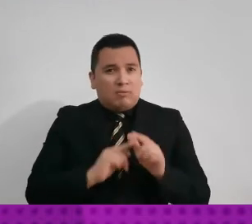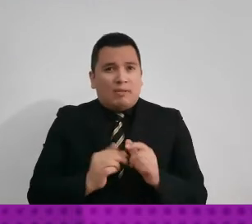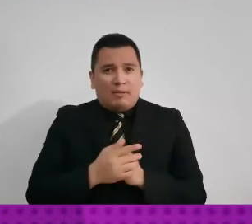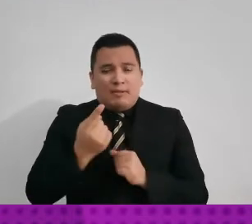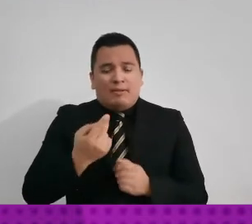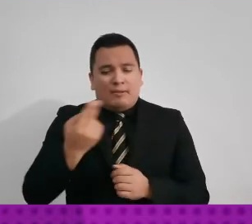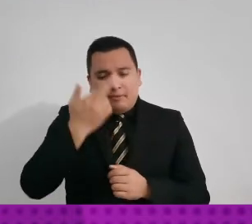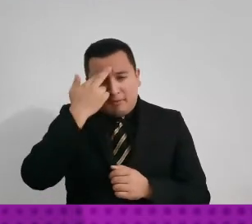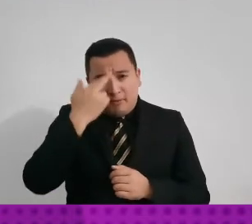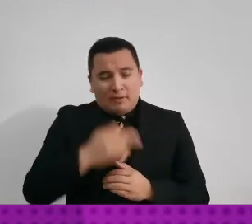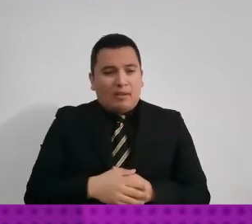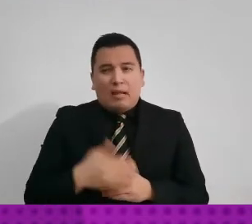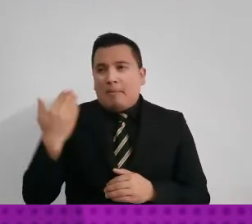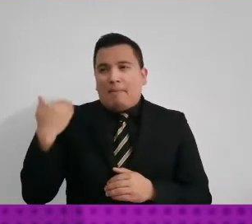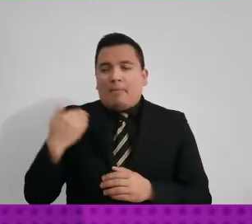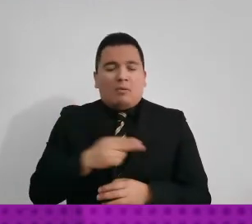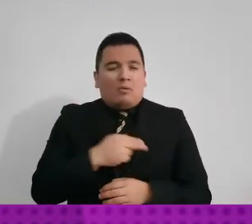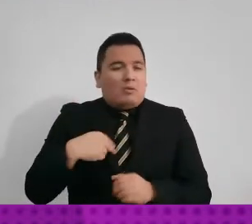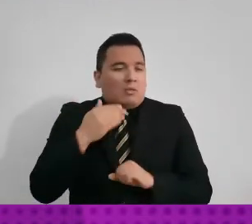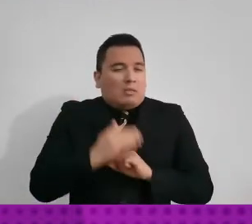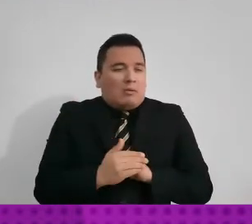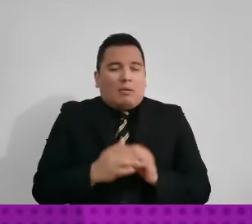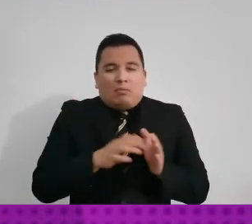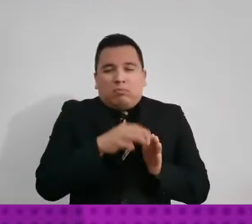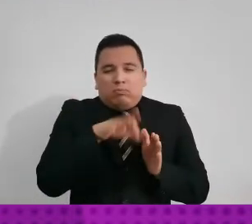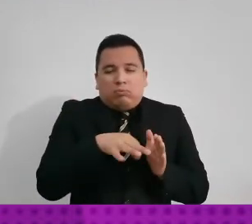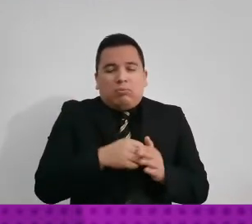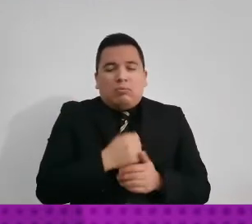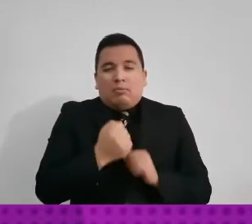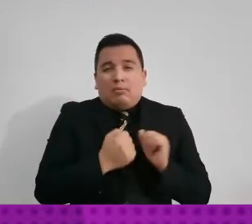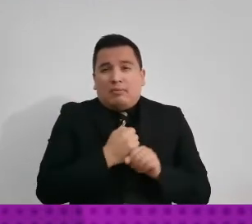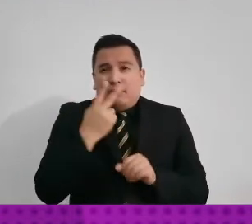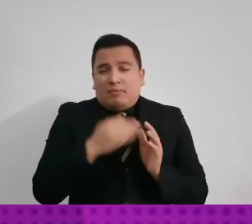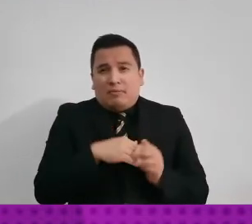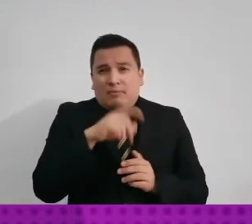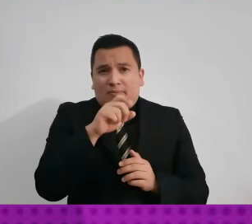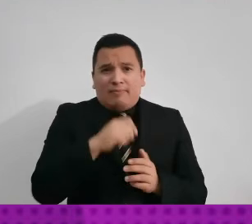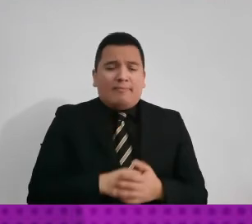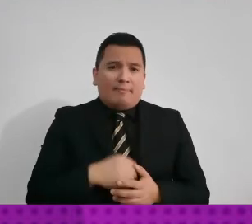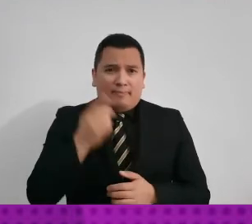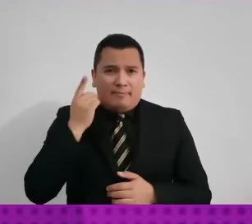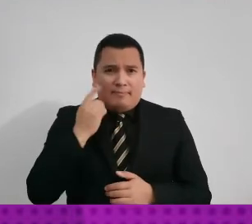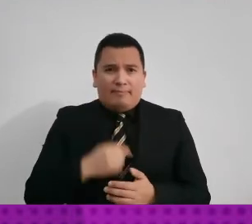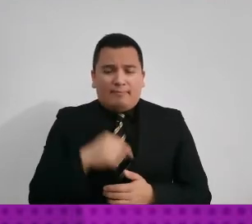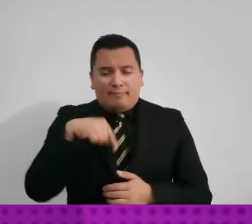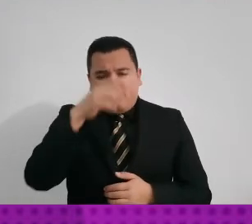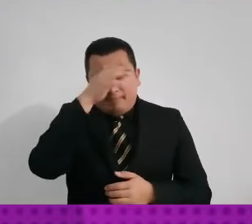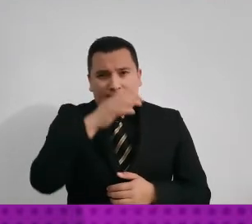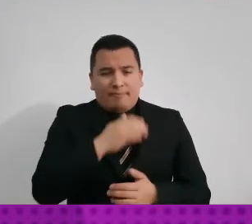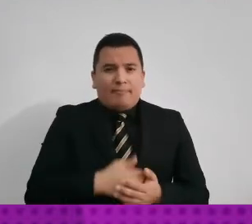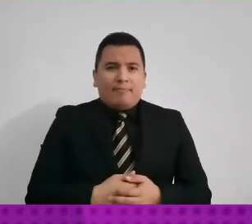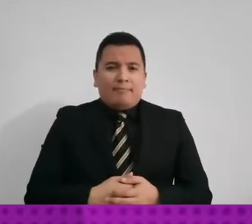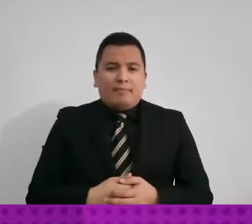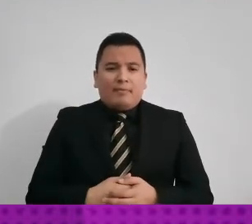dejado de trabajar, porque hay que recordar que pues prácticamente apenas estamos terminando el proceso electoral donde se eligieron a las